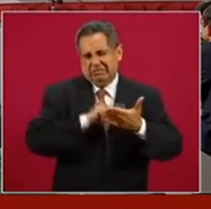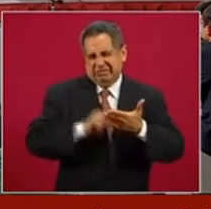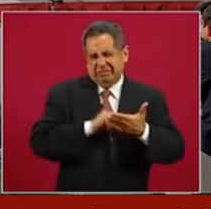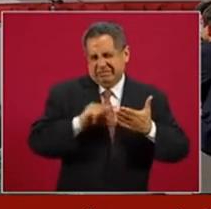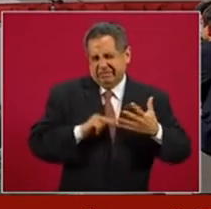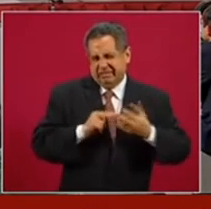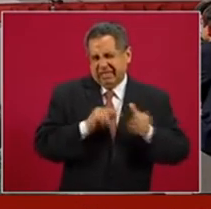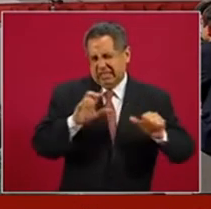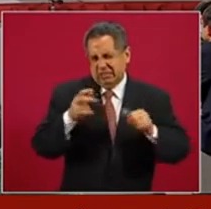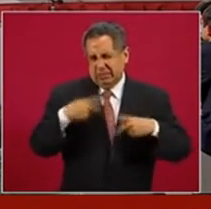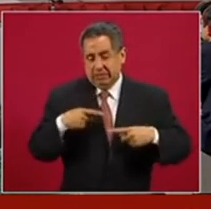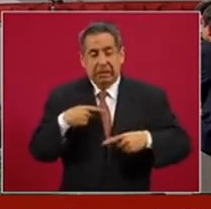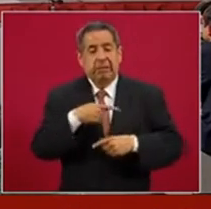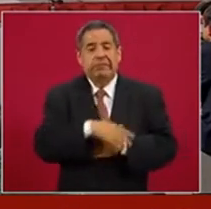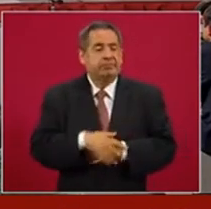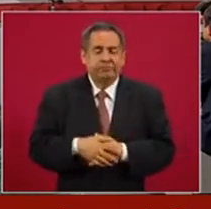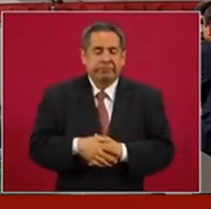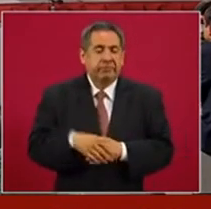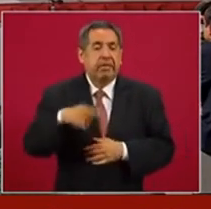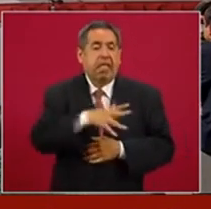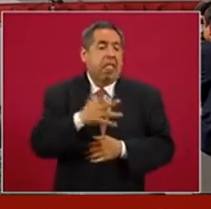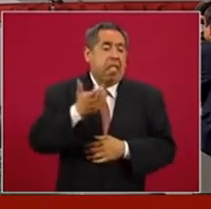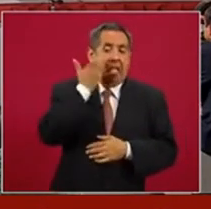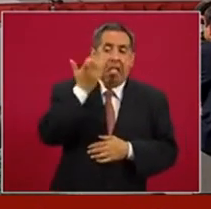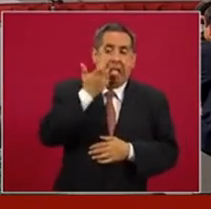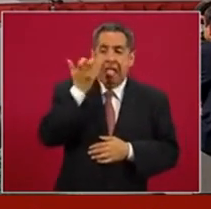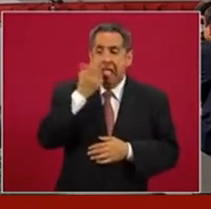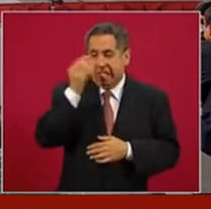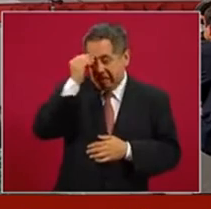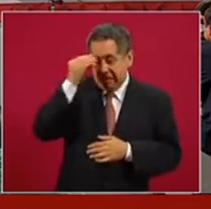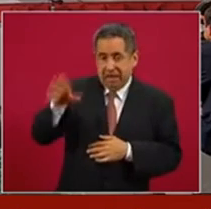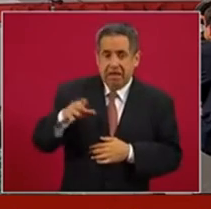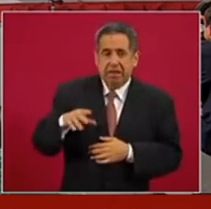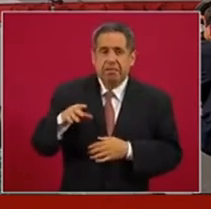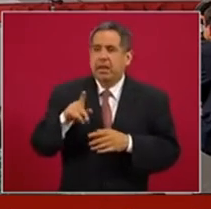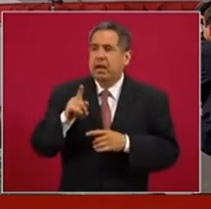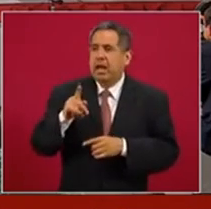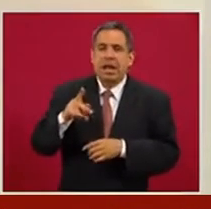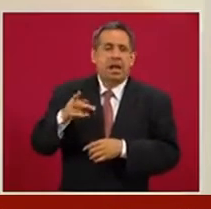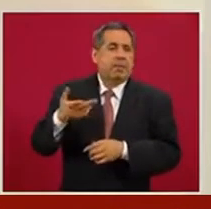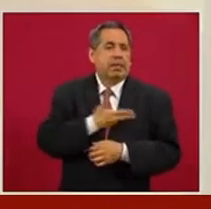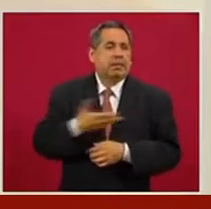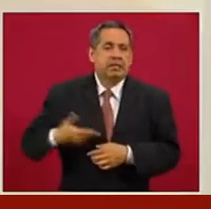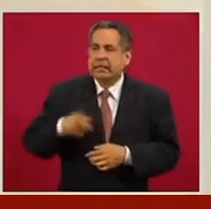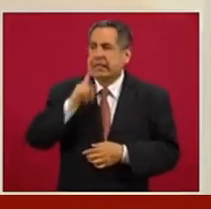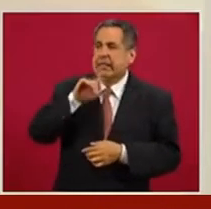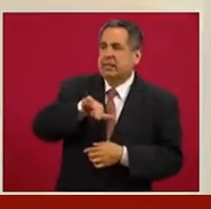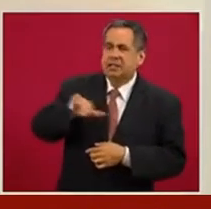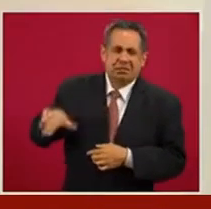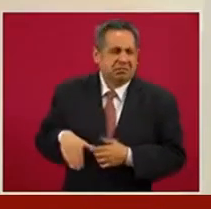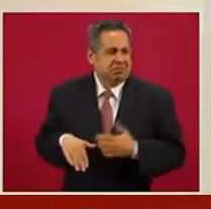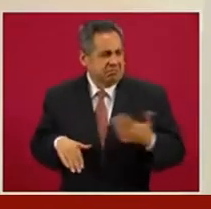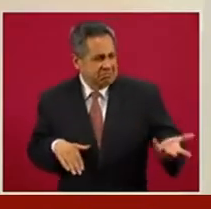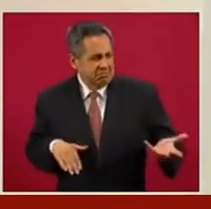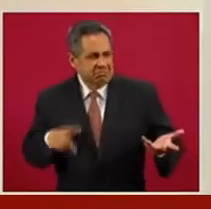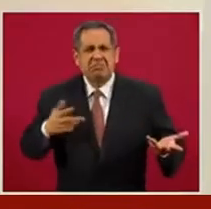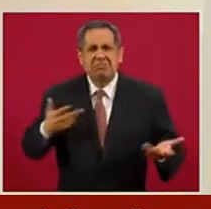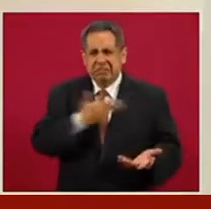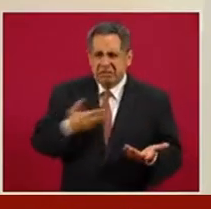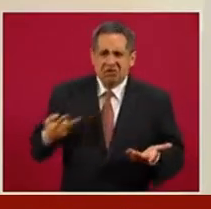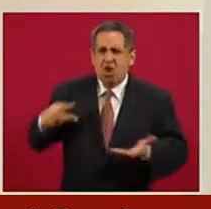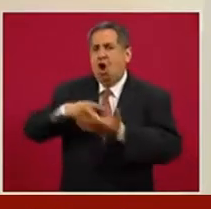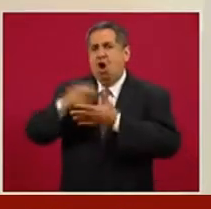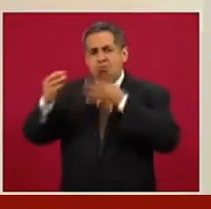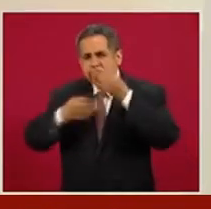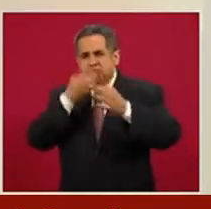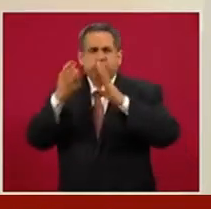es, en realidad, un intento por sacar del debate la voz presidencial. expresión legítima de la mayoría absoluta de los